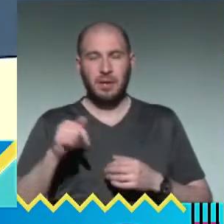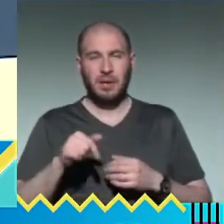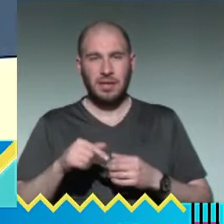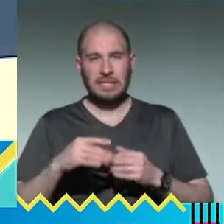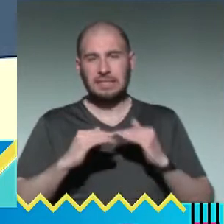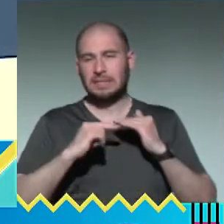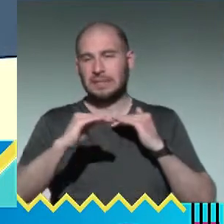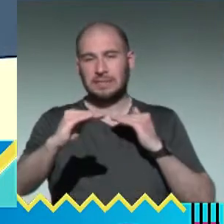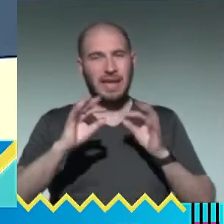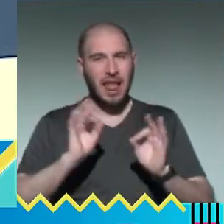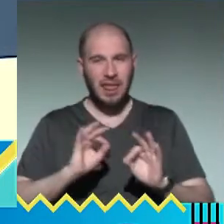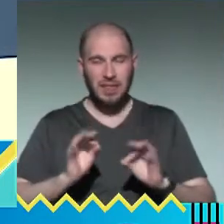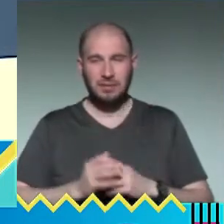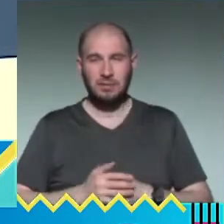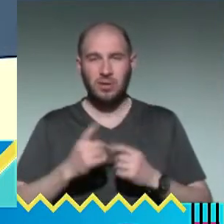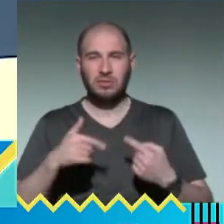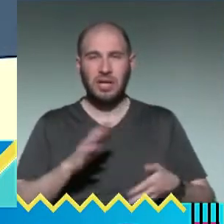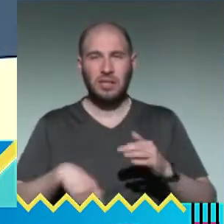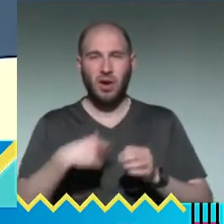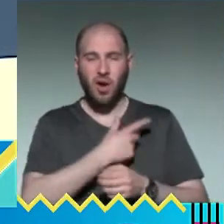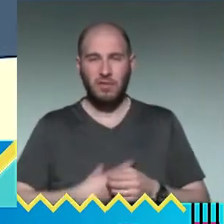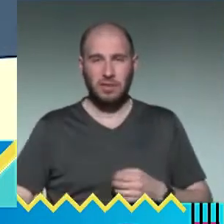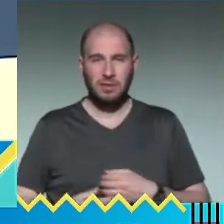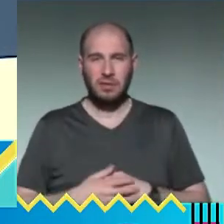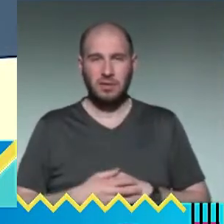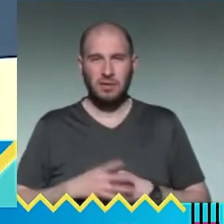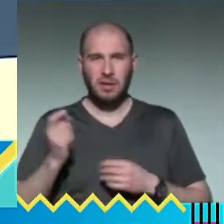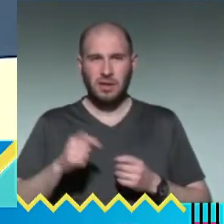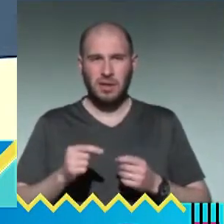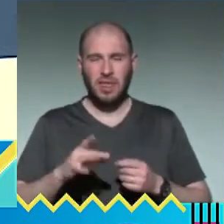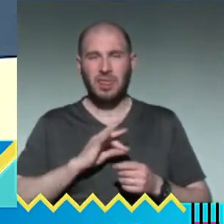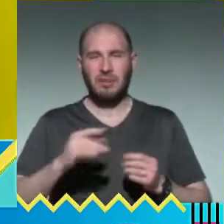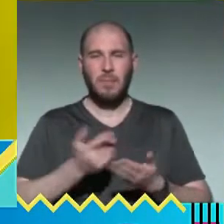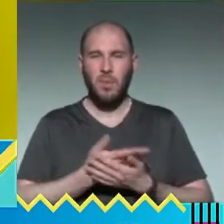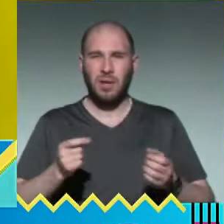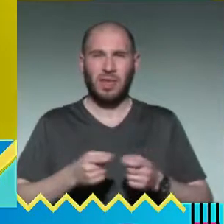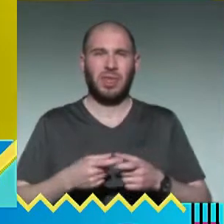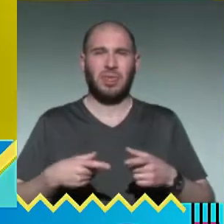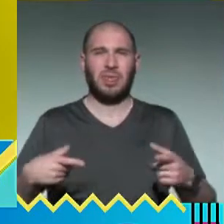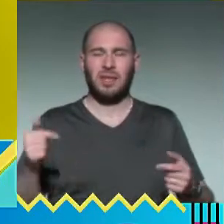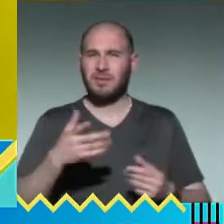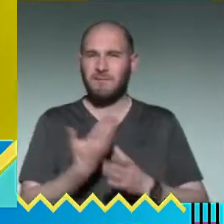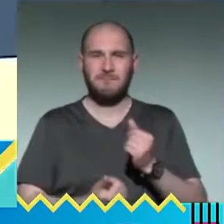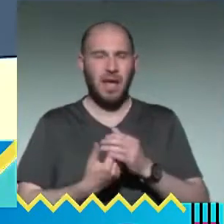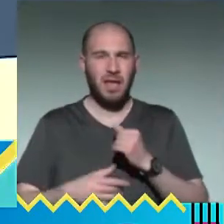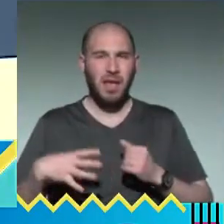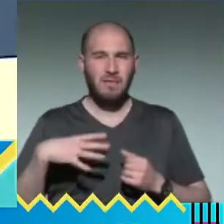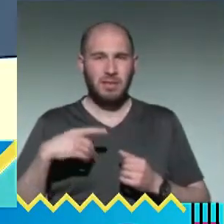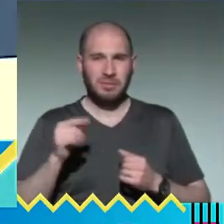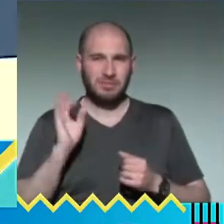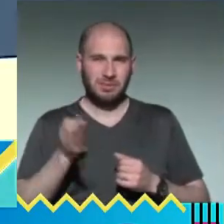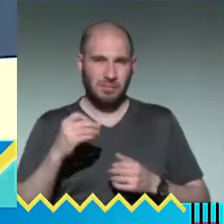es sustentable para nada lo que se hizo desde el gobierno del enorme crecimiento de la deuda pública. Eso era un talón de Aquiles que en cualquier momento se